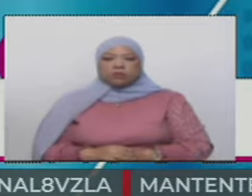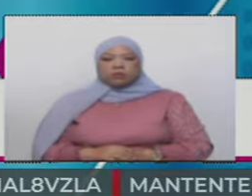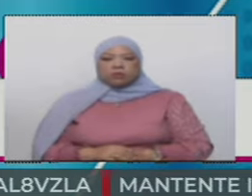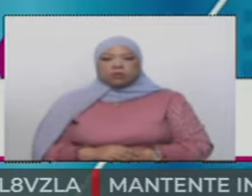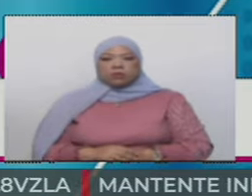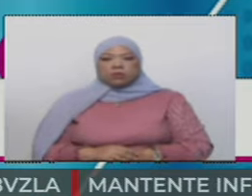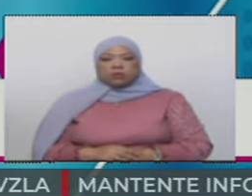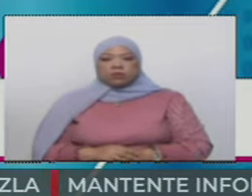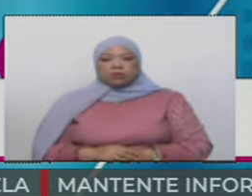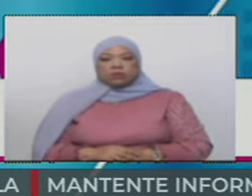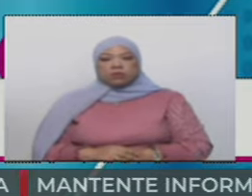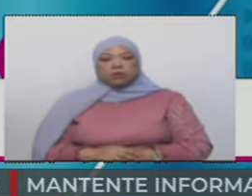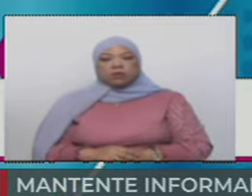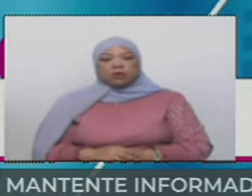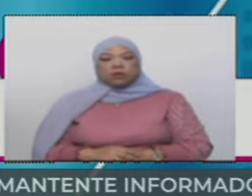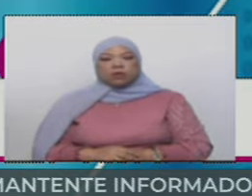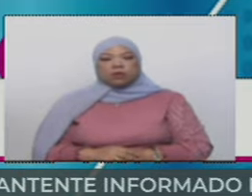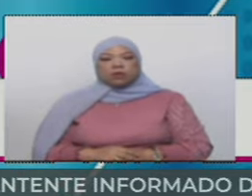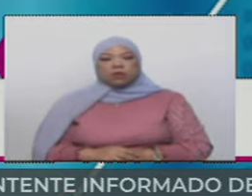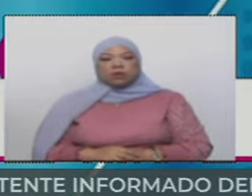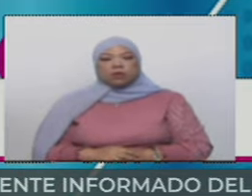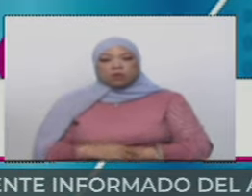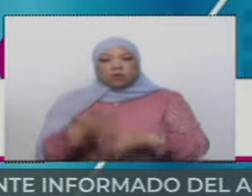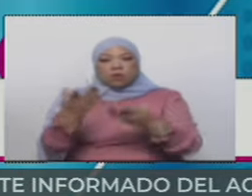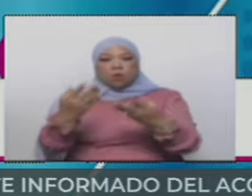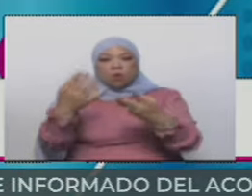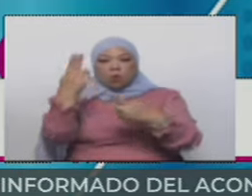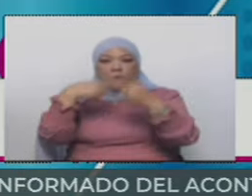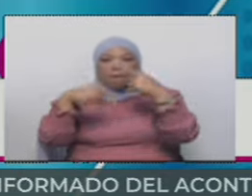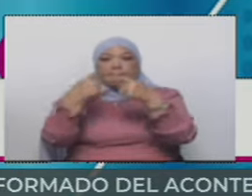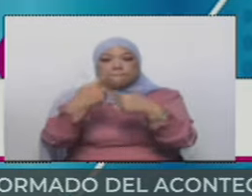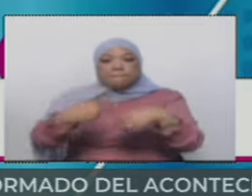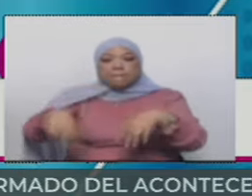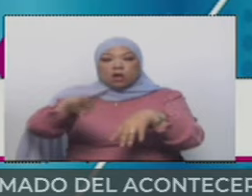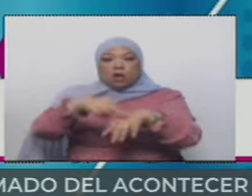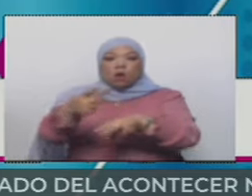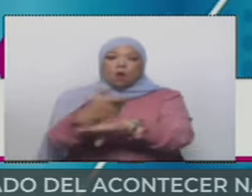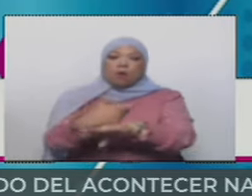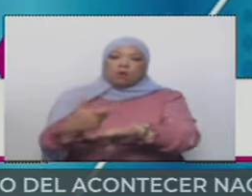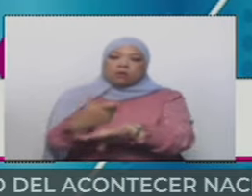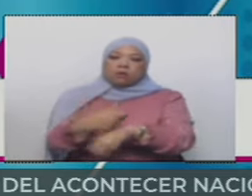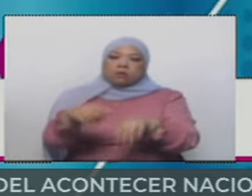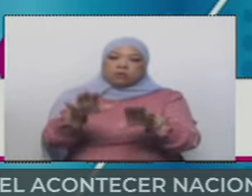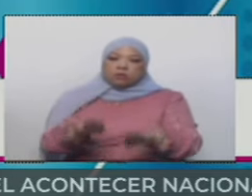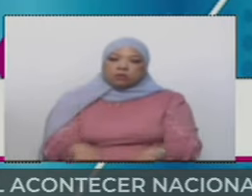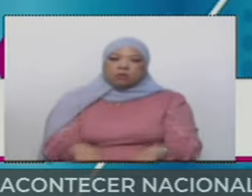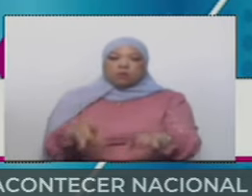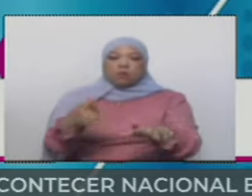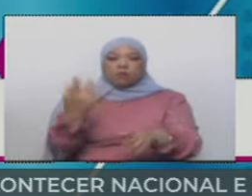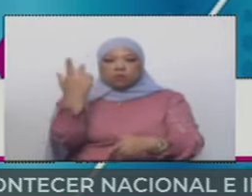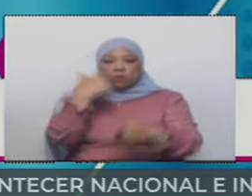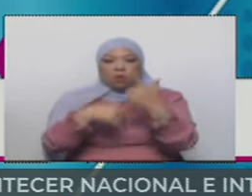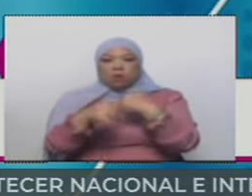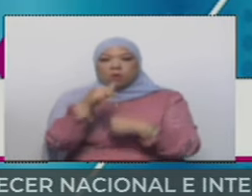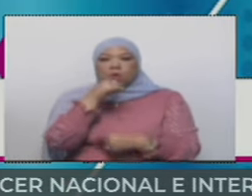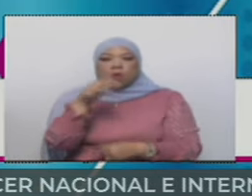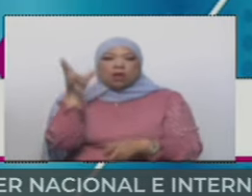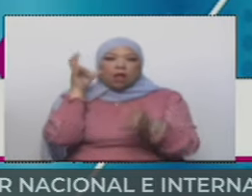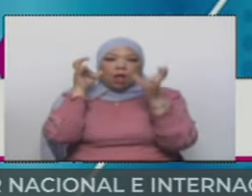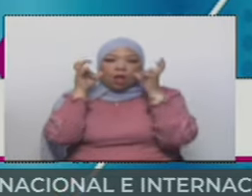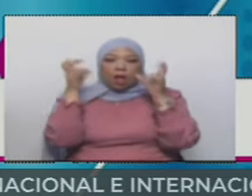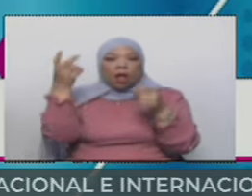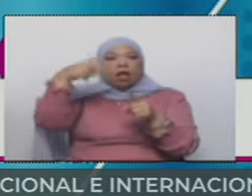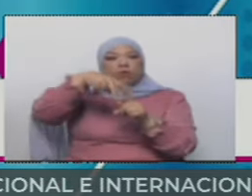O te dejas que te tapen los ojos. Lo peor que puede hacer un gobernante es dejarse tapar los ojos, los oídos y